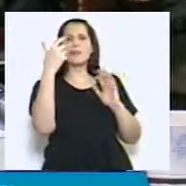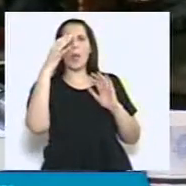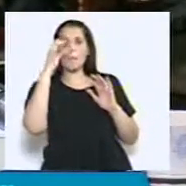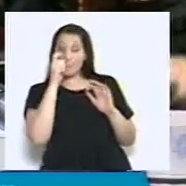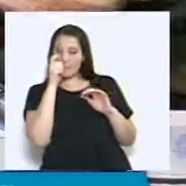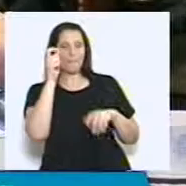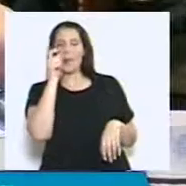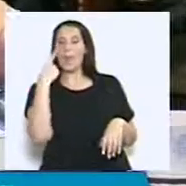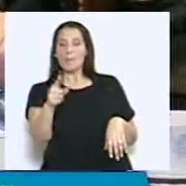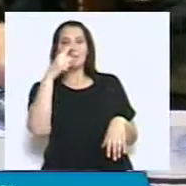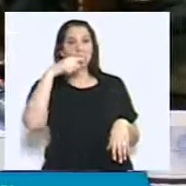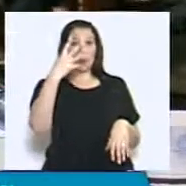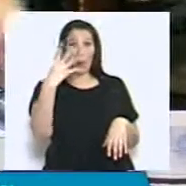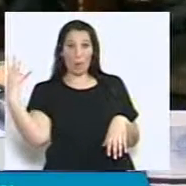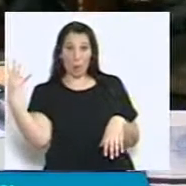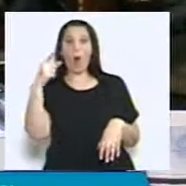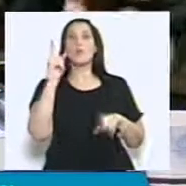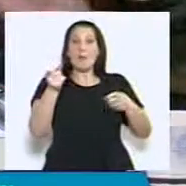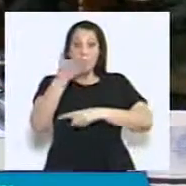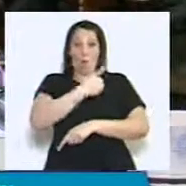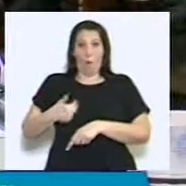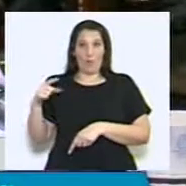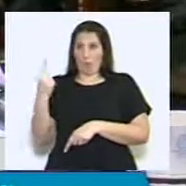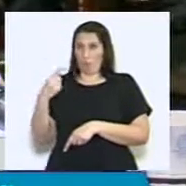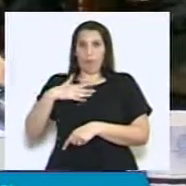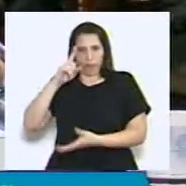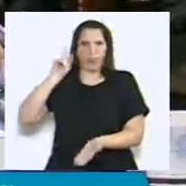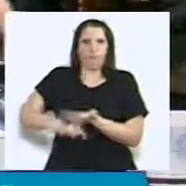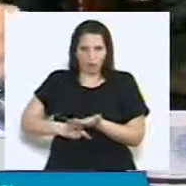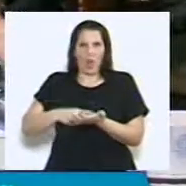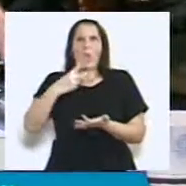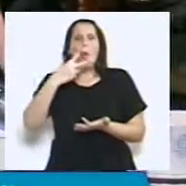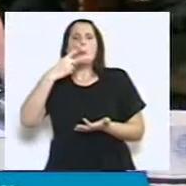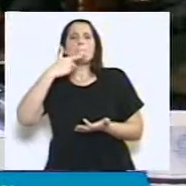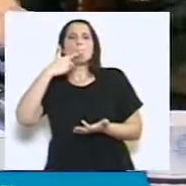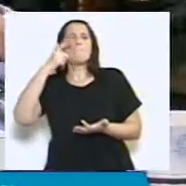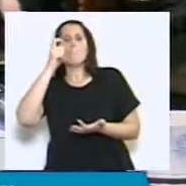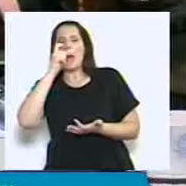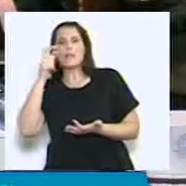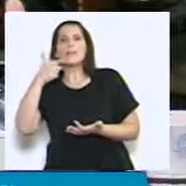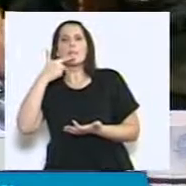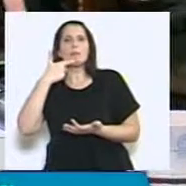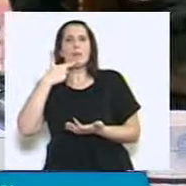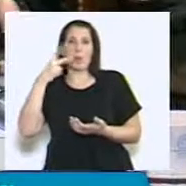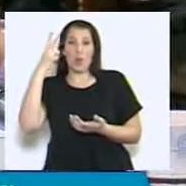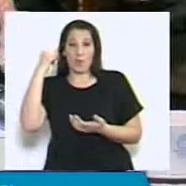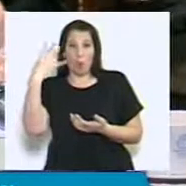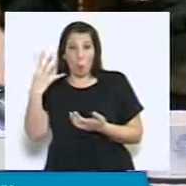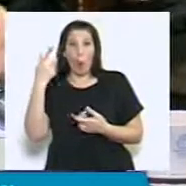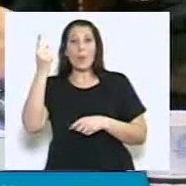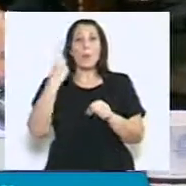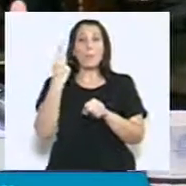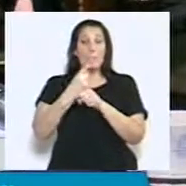que sancionó nuestro gobierno el 20 de septiembre del 74 y que en gran medida fue desbaratada primero por la